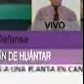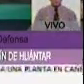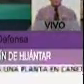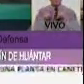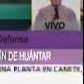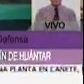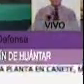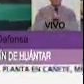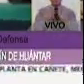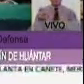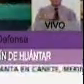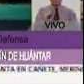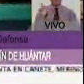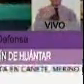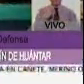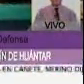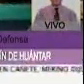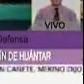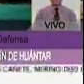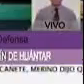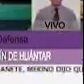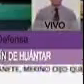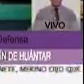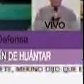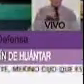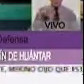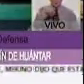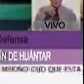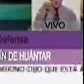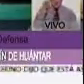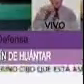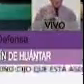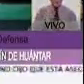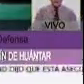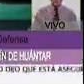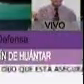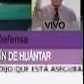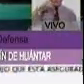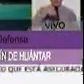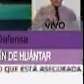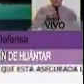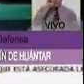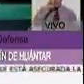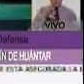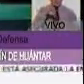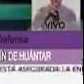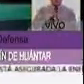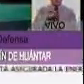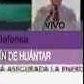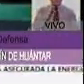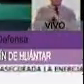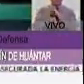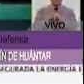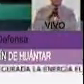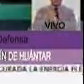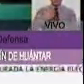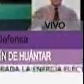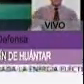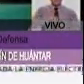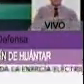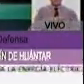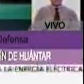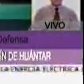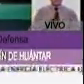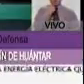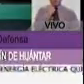de la ciudadanía en general. Ustedes recordarán que vino al Perú el médico forense español